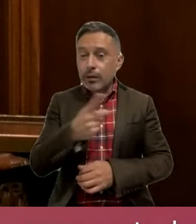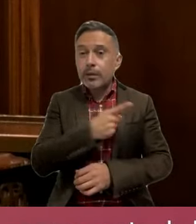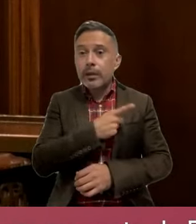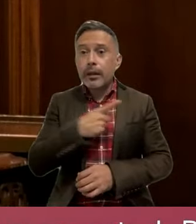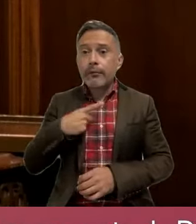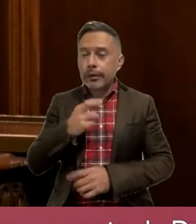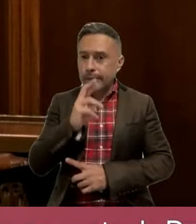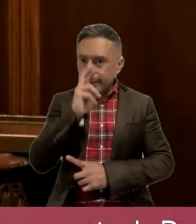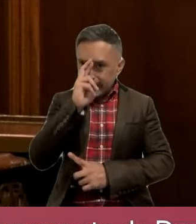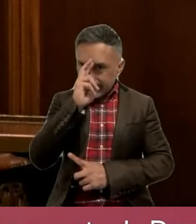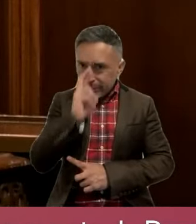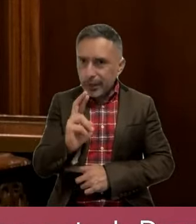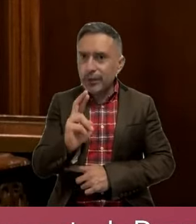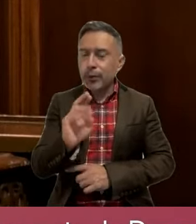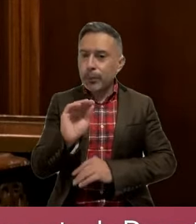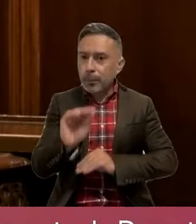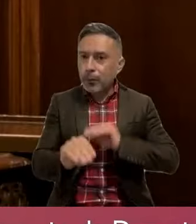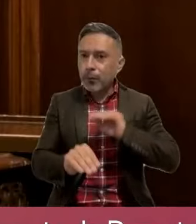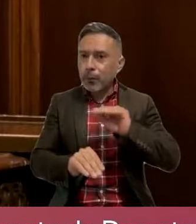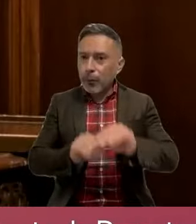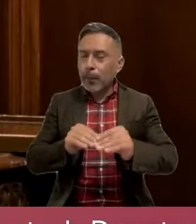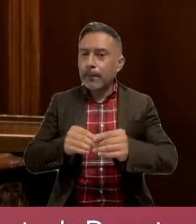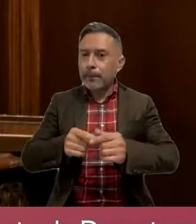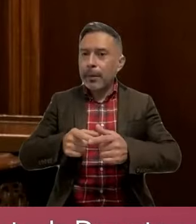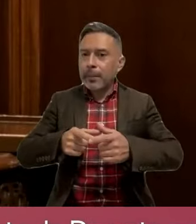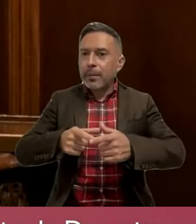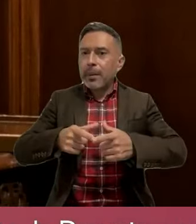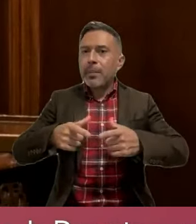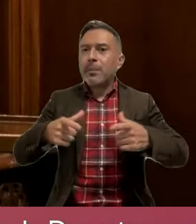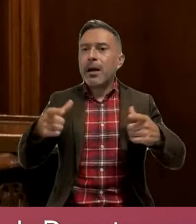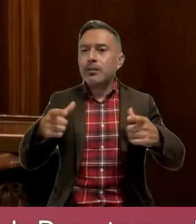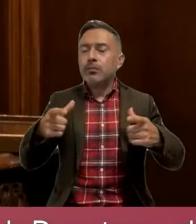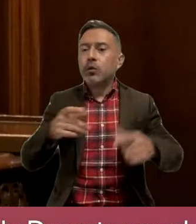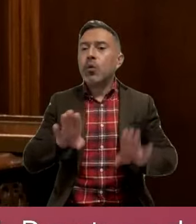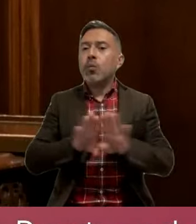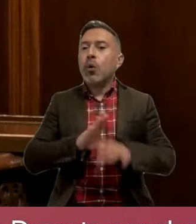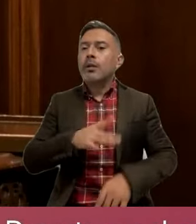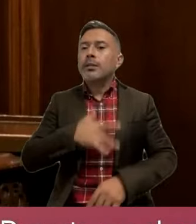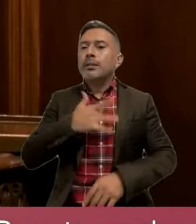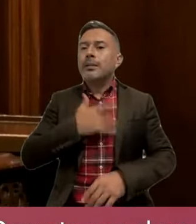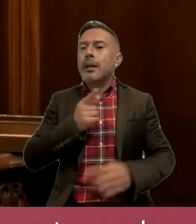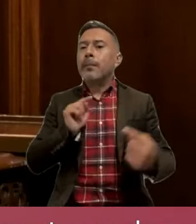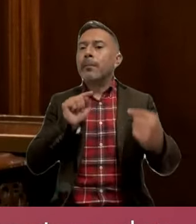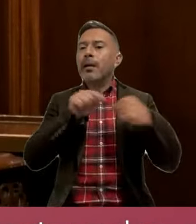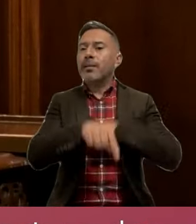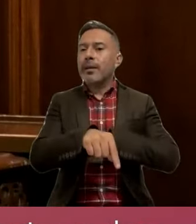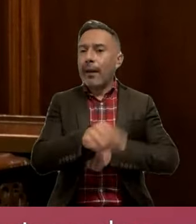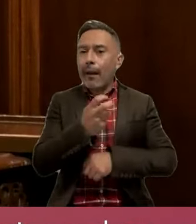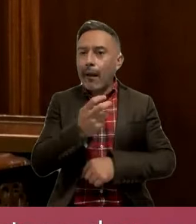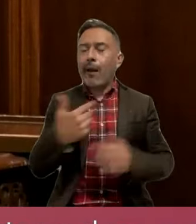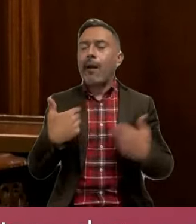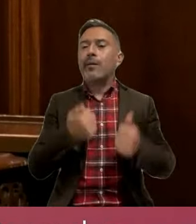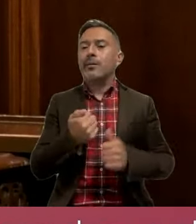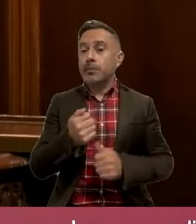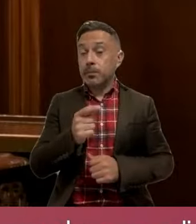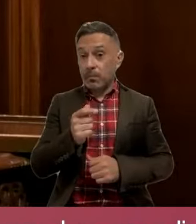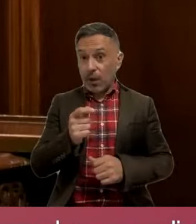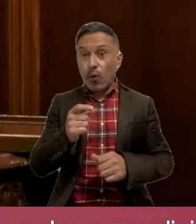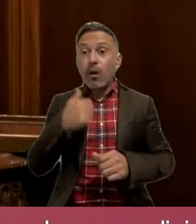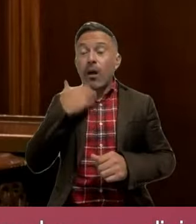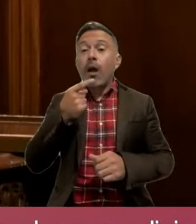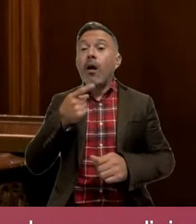respeto, se construye con empatía, pero sobre todo lo que hoy buscamos